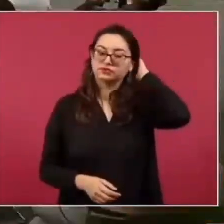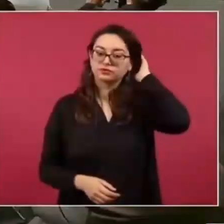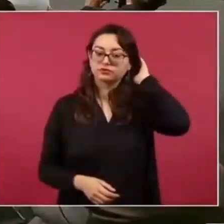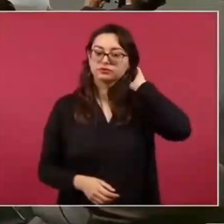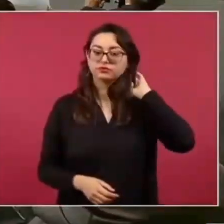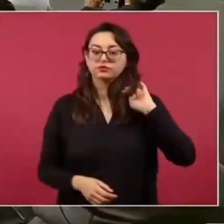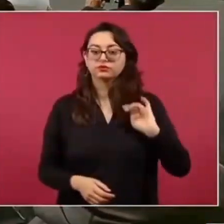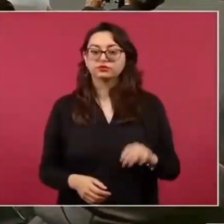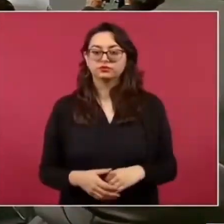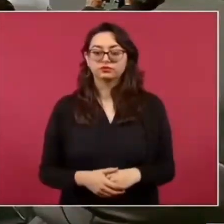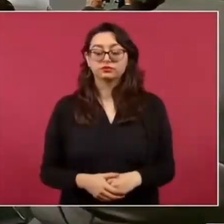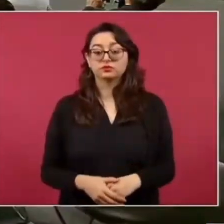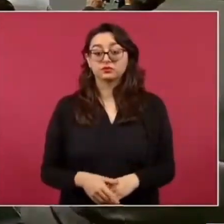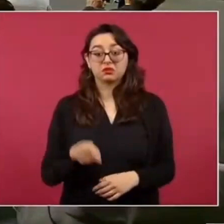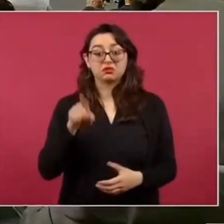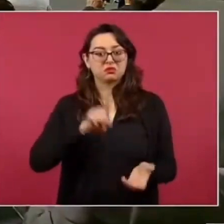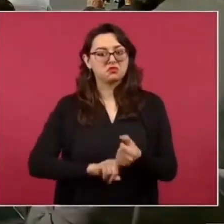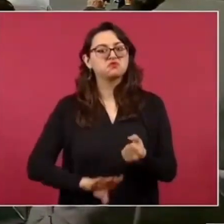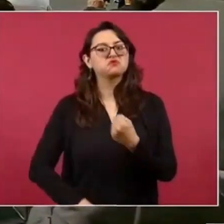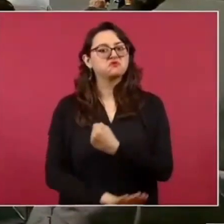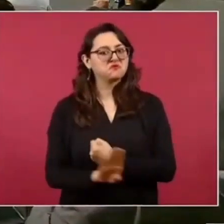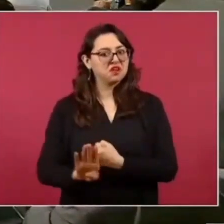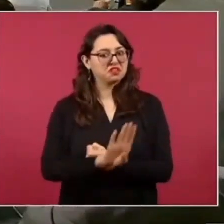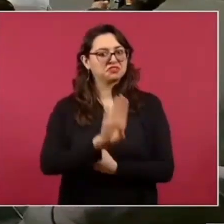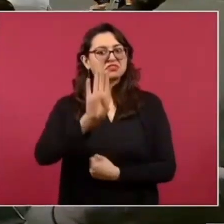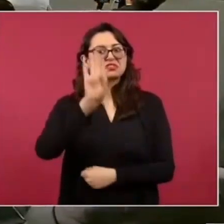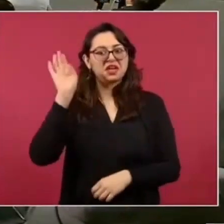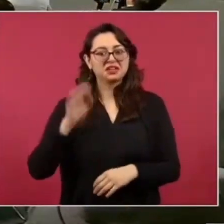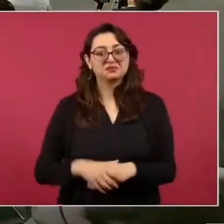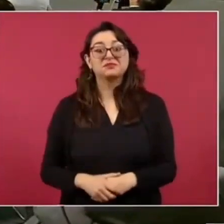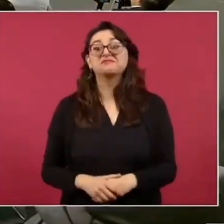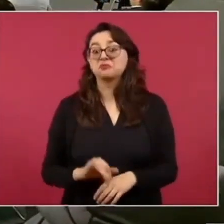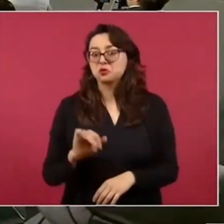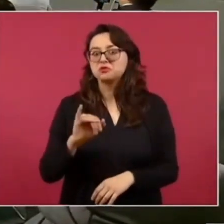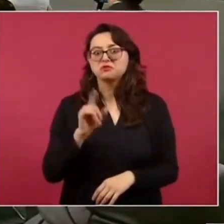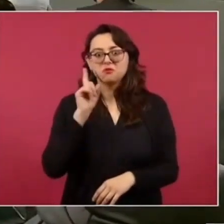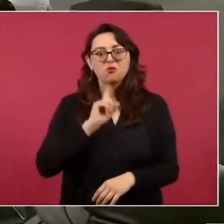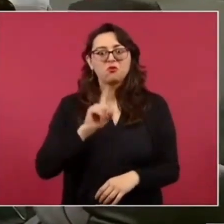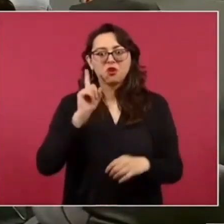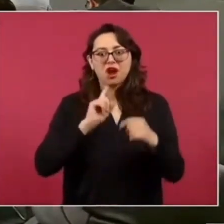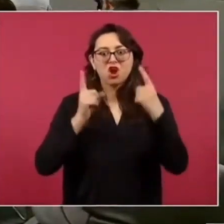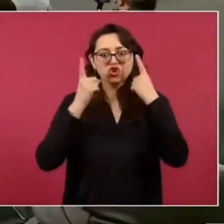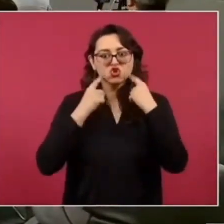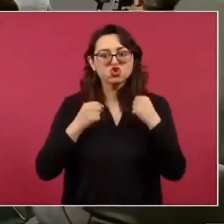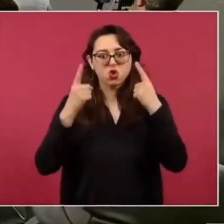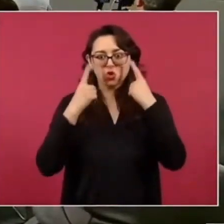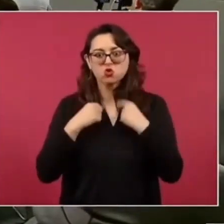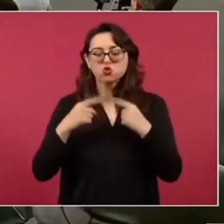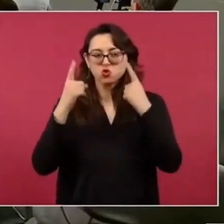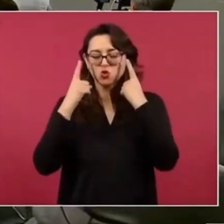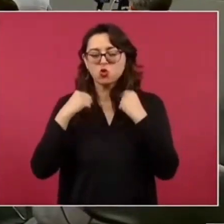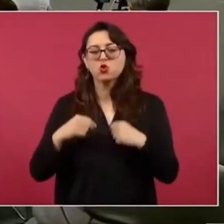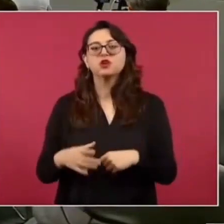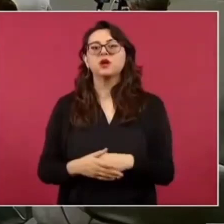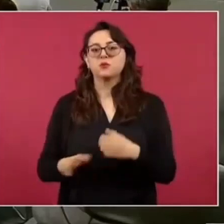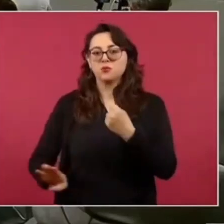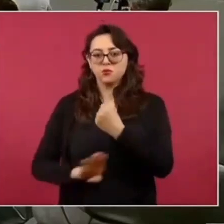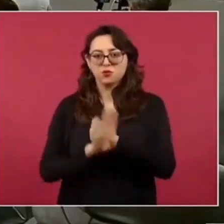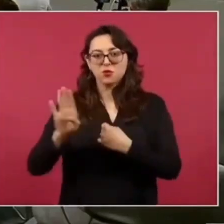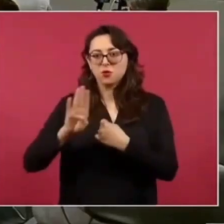¿eh? Hasta espantan, sale la Llorona, hay aluches.